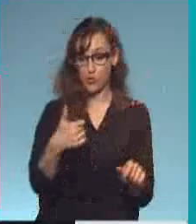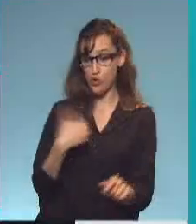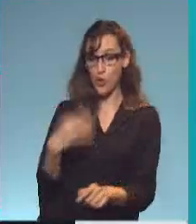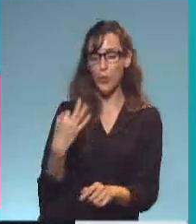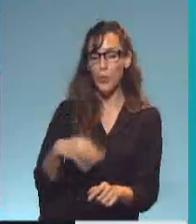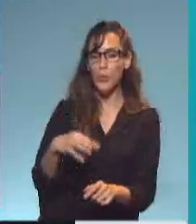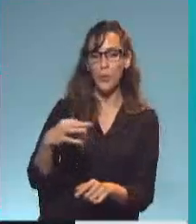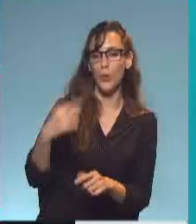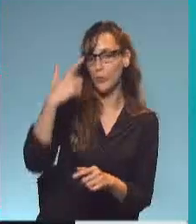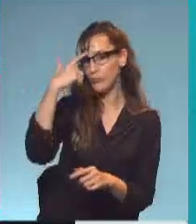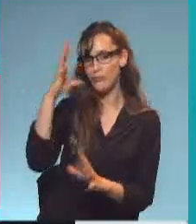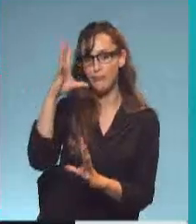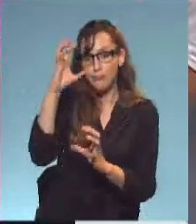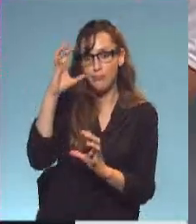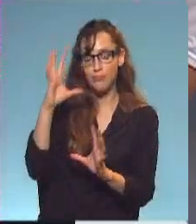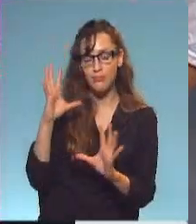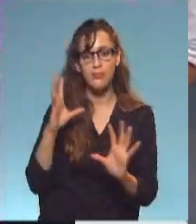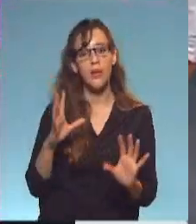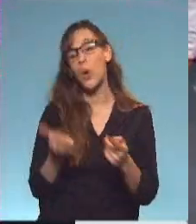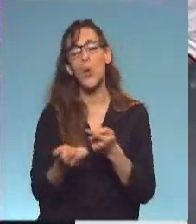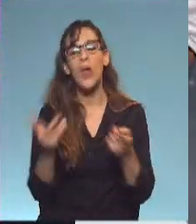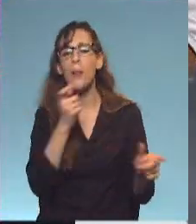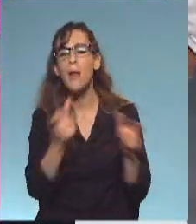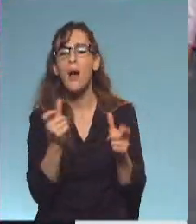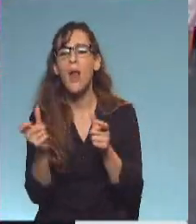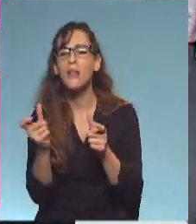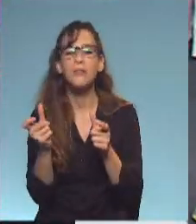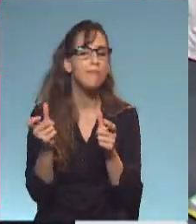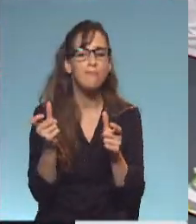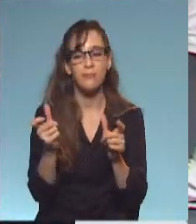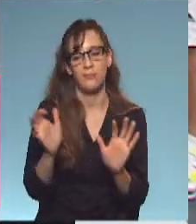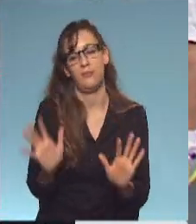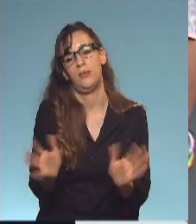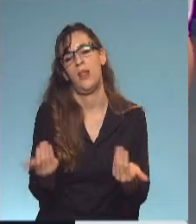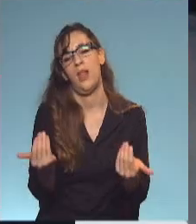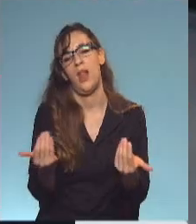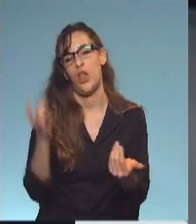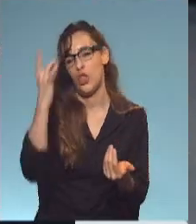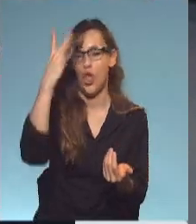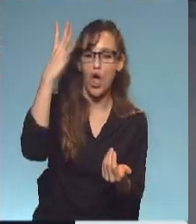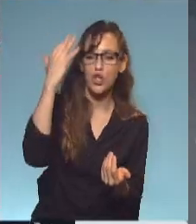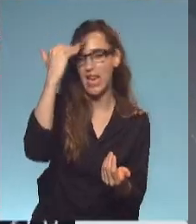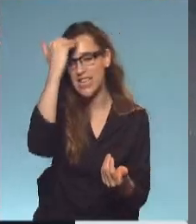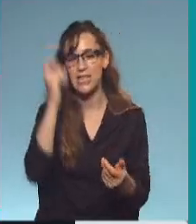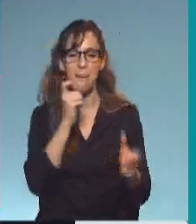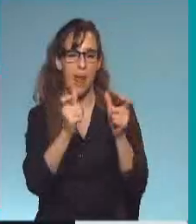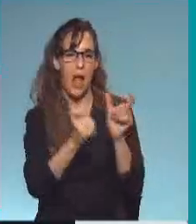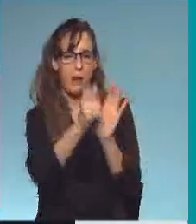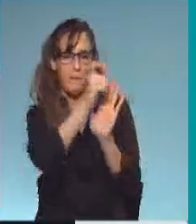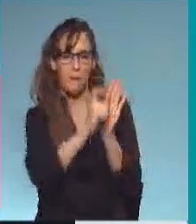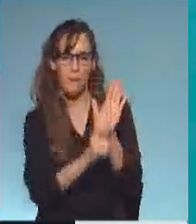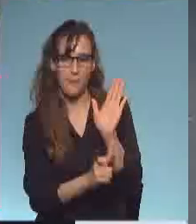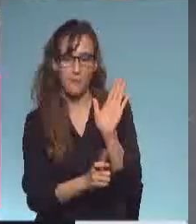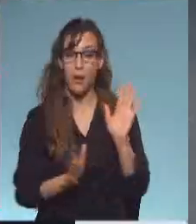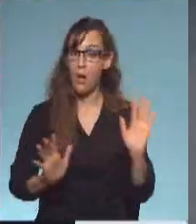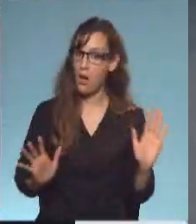acordar. ¿Cuántas palabras? ¿A cuántos tenemos miren, que llegar? Miren, puedo ser... Que no se haga muy aburrido, digamos, hasta 12, 15, digamos, ponele. 12, 15 palabras.